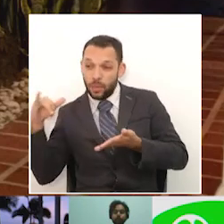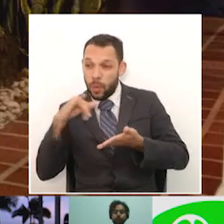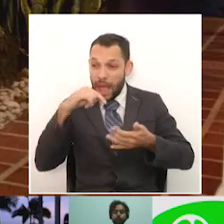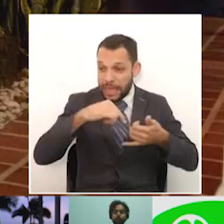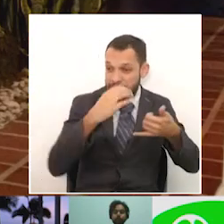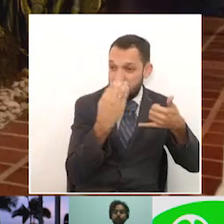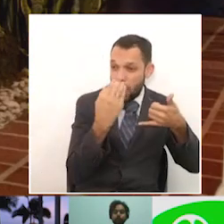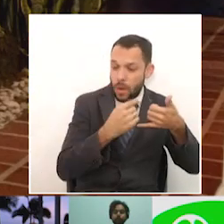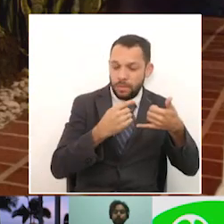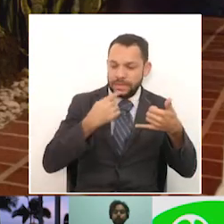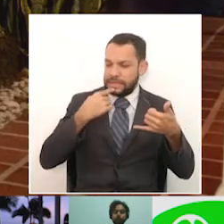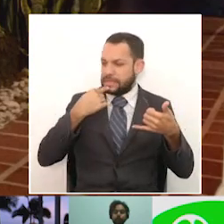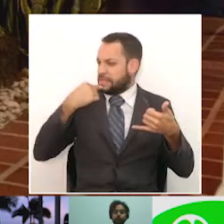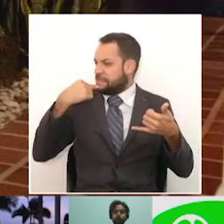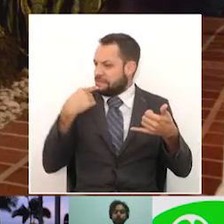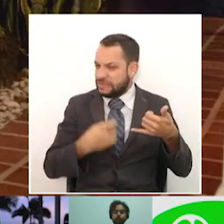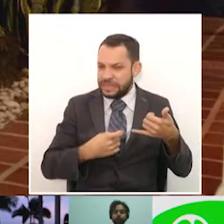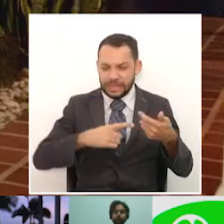parte alimentaria,